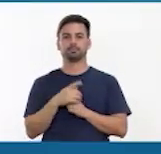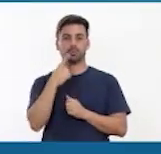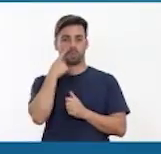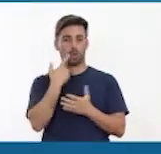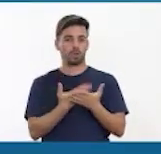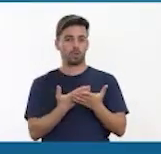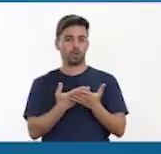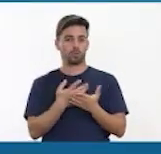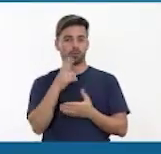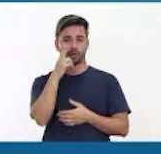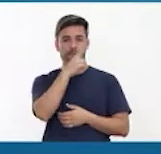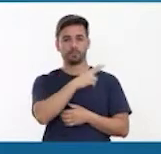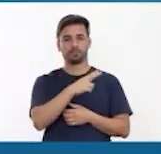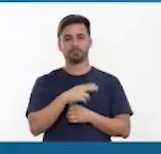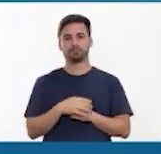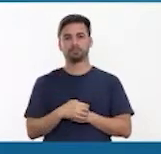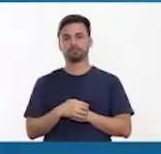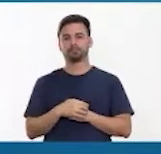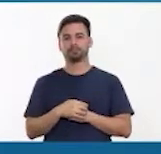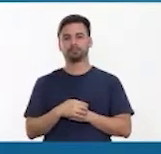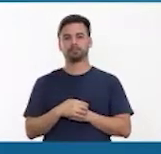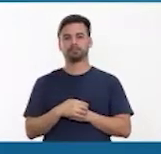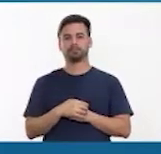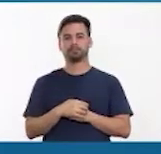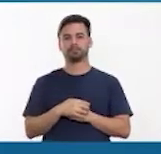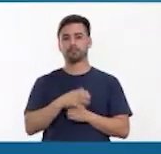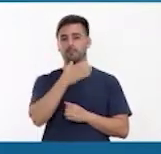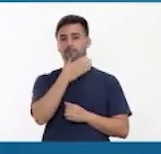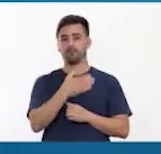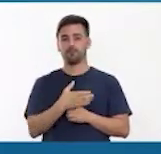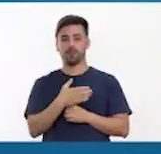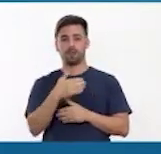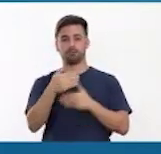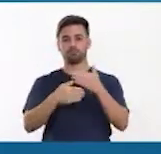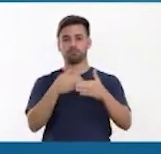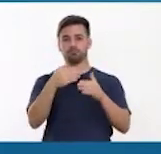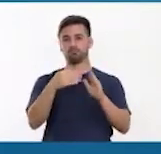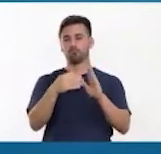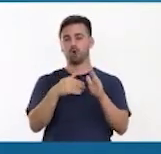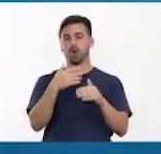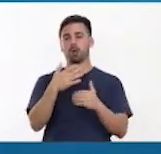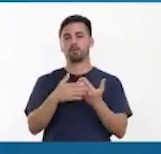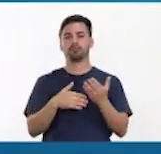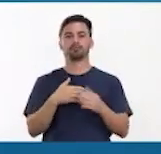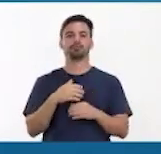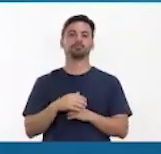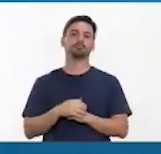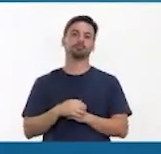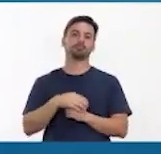muestro, es el programa de Moncada y la historia me absorberá.